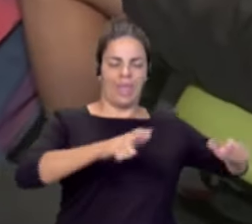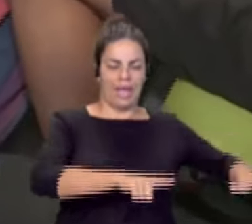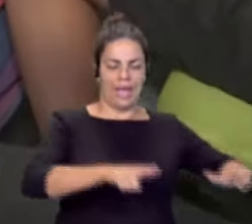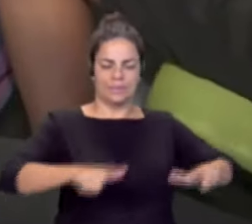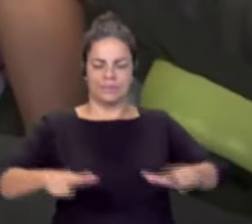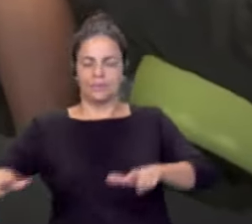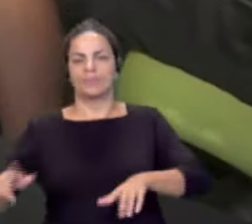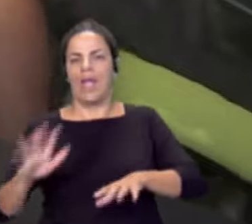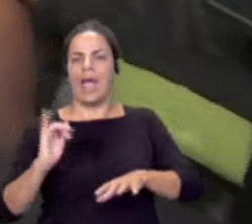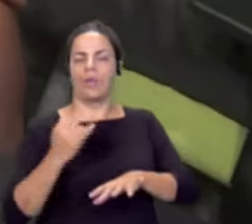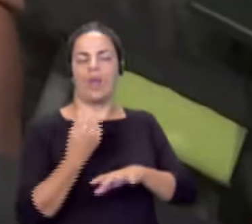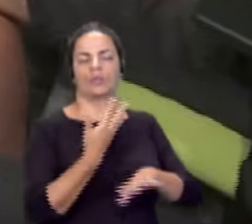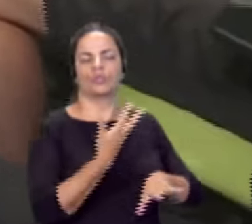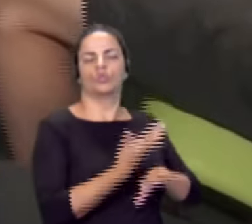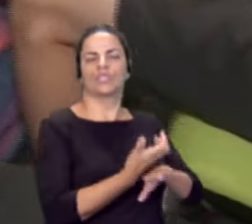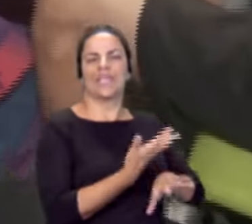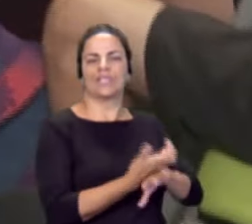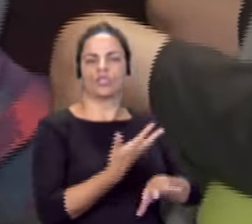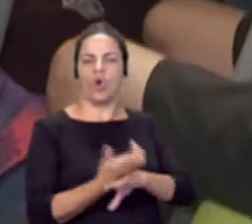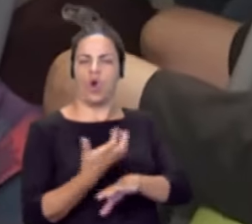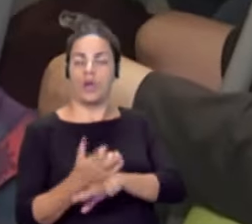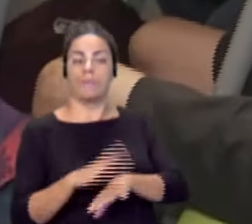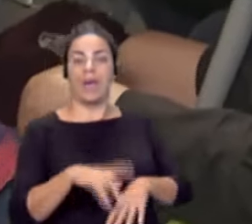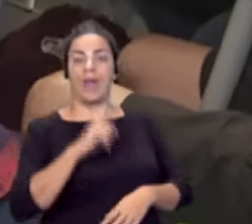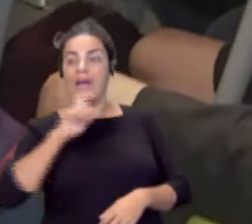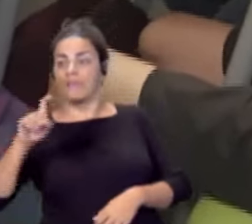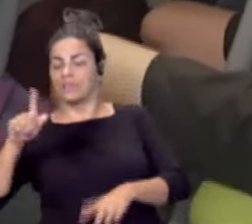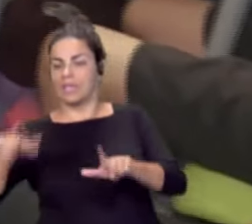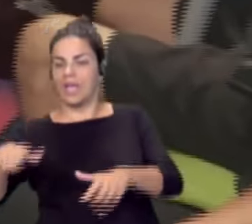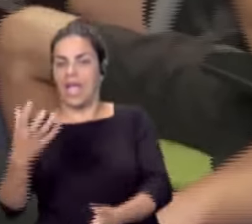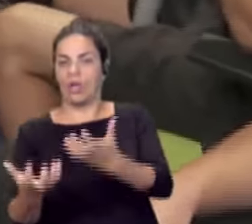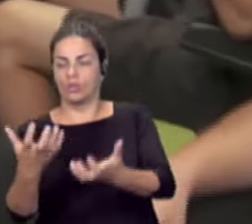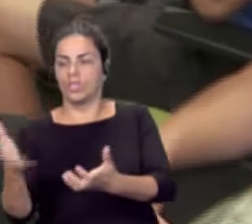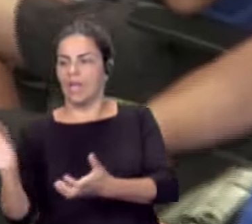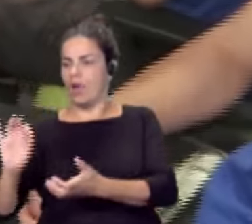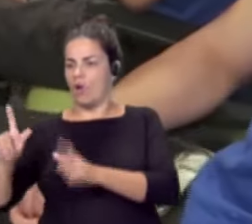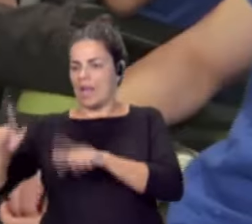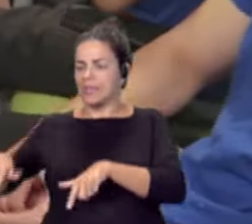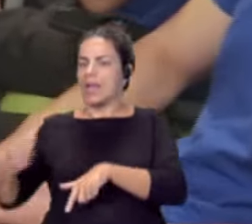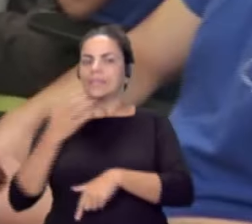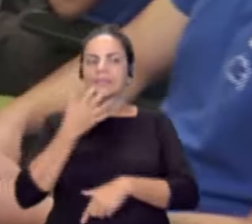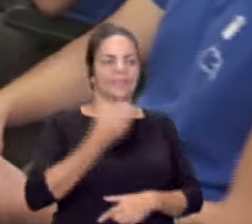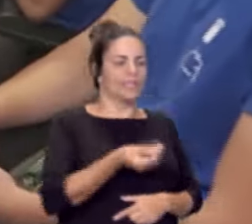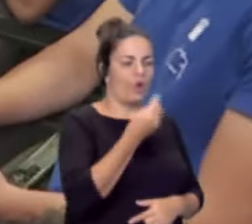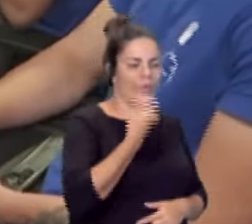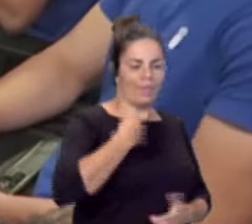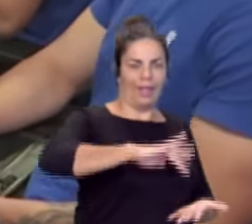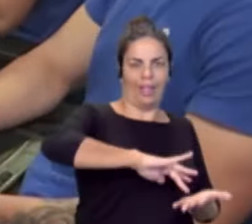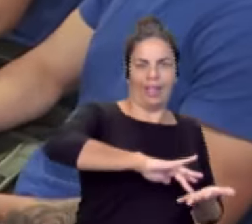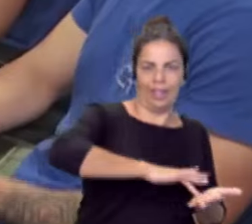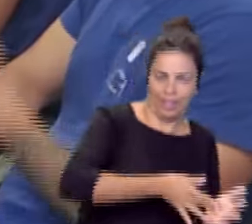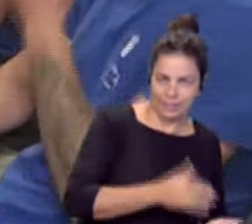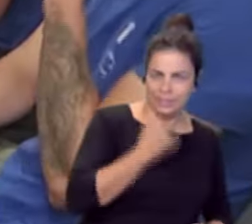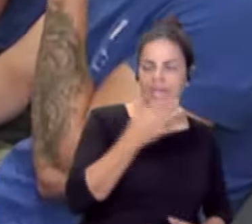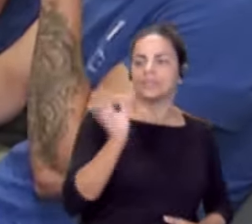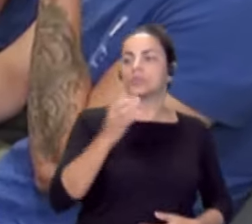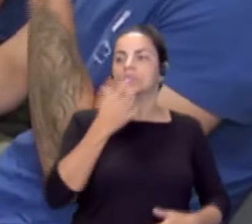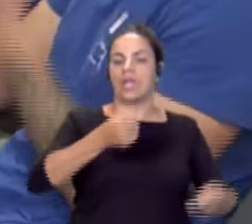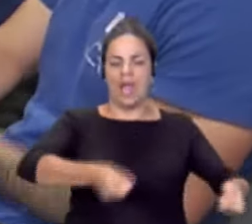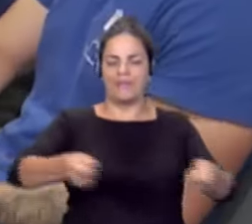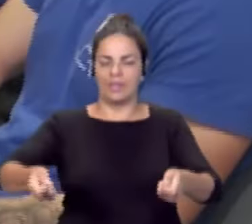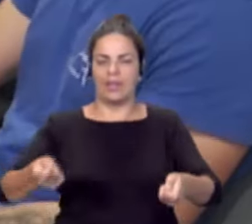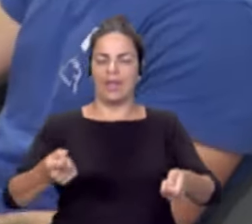sensorizar para que avise en cocina y en sala si se están quedando sin comida, si las bandejas se están vaciando, si la comida está